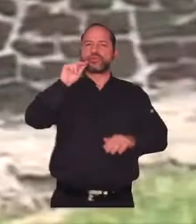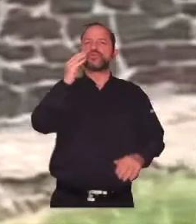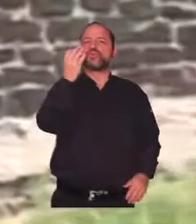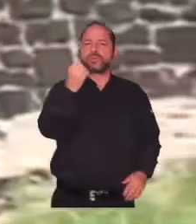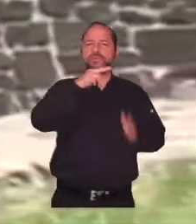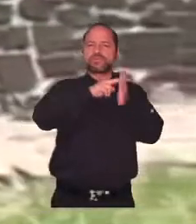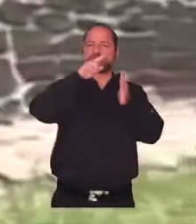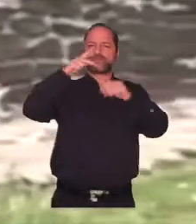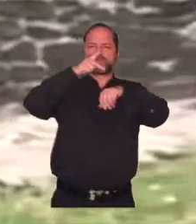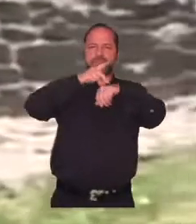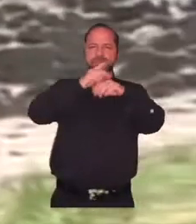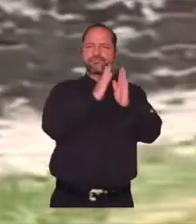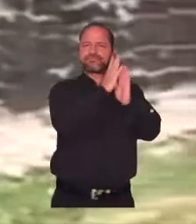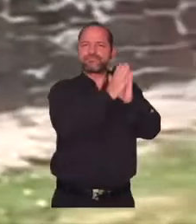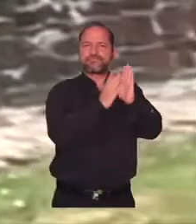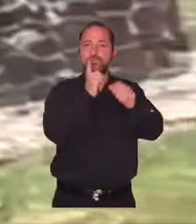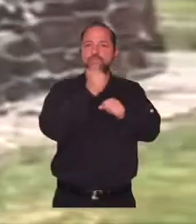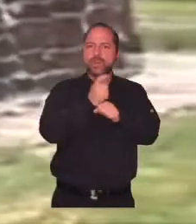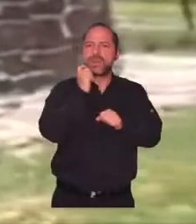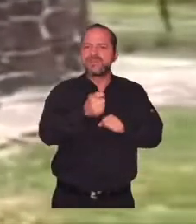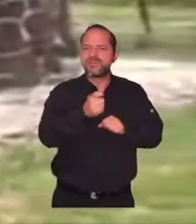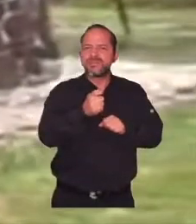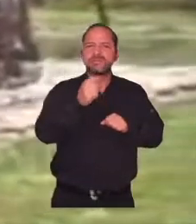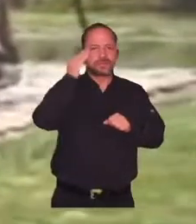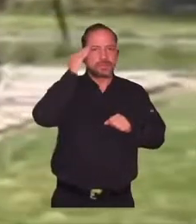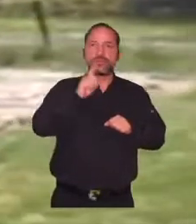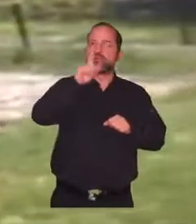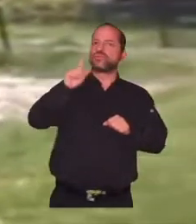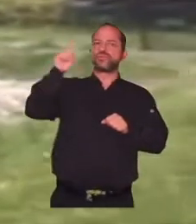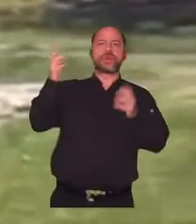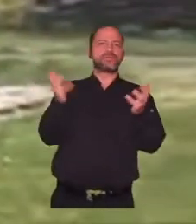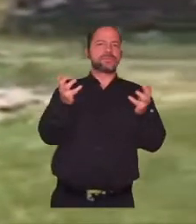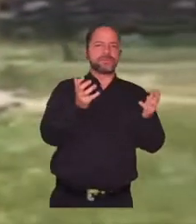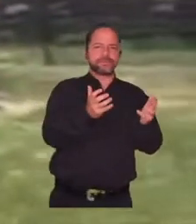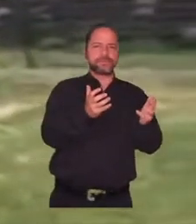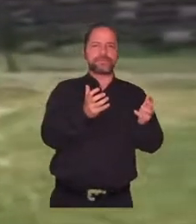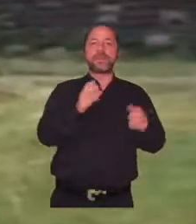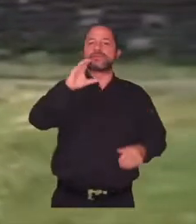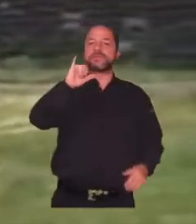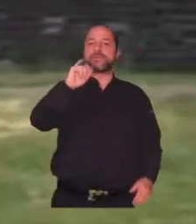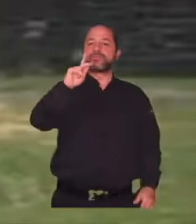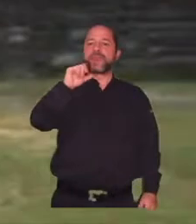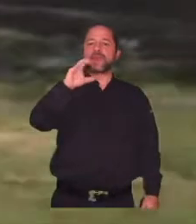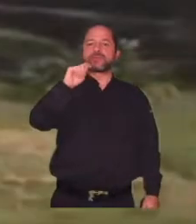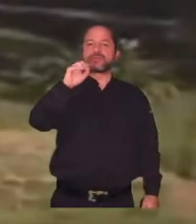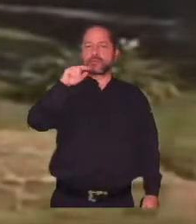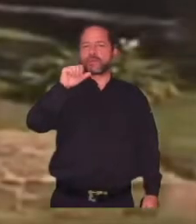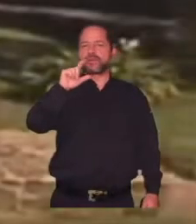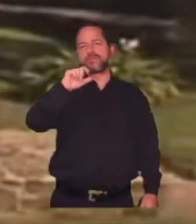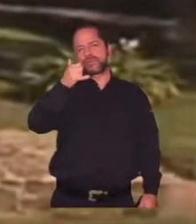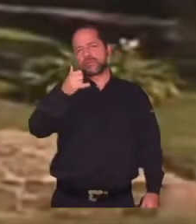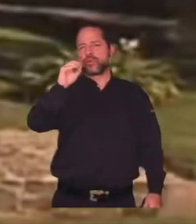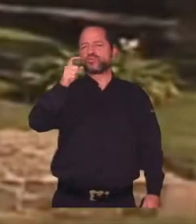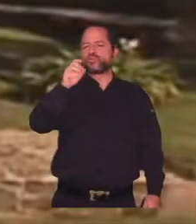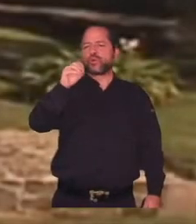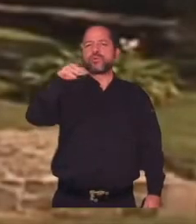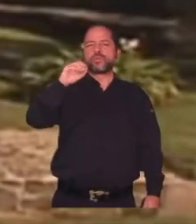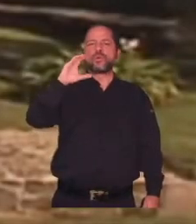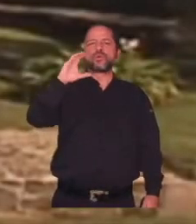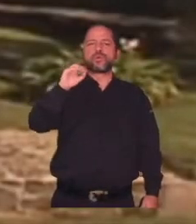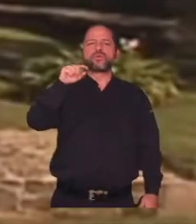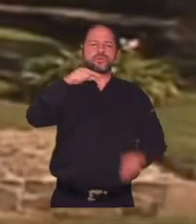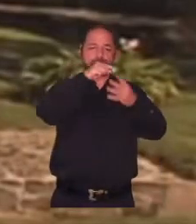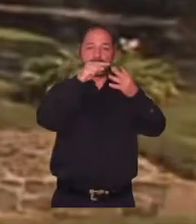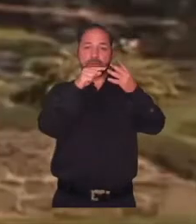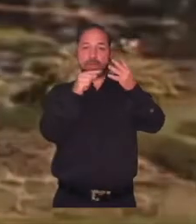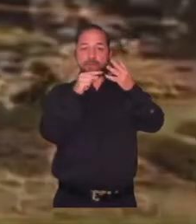el convento de santiago y los grandes edificios habitacionales levantados en los años 60 del siglo 20 por ello se llama